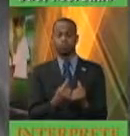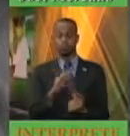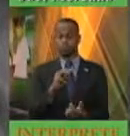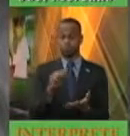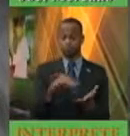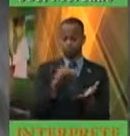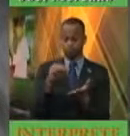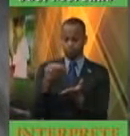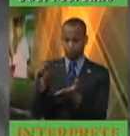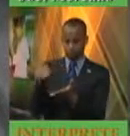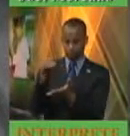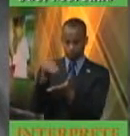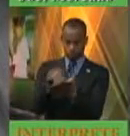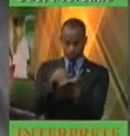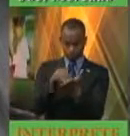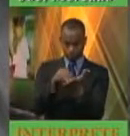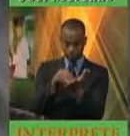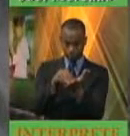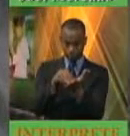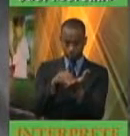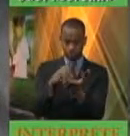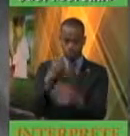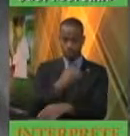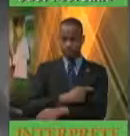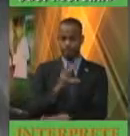Mao, el día 6